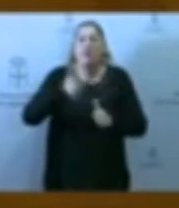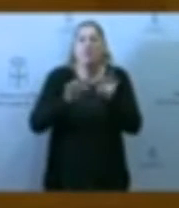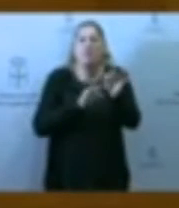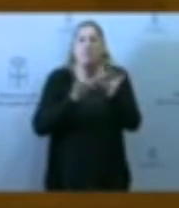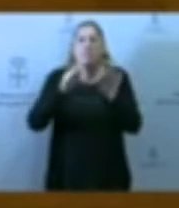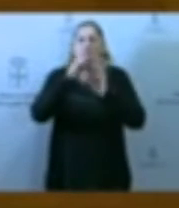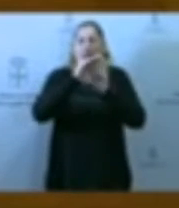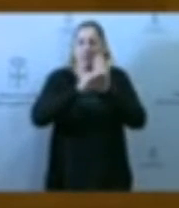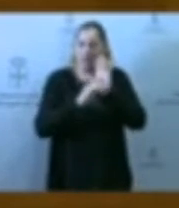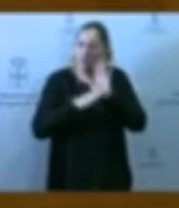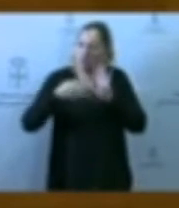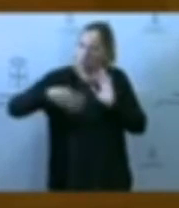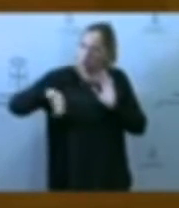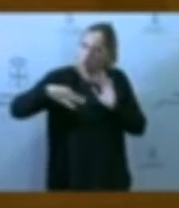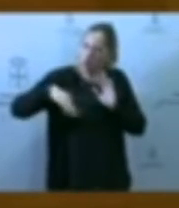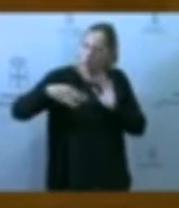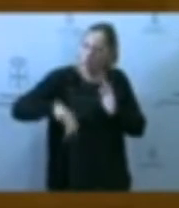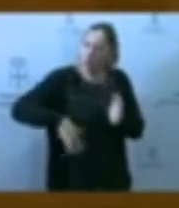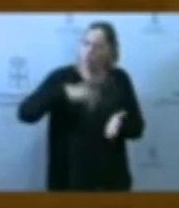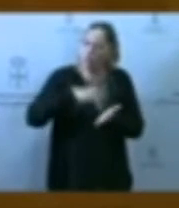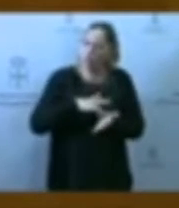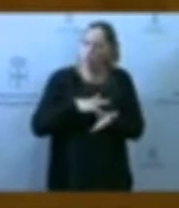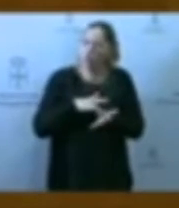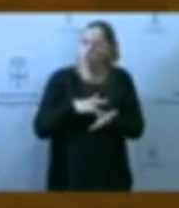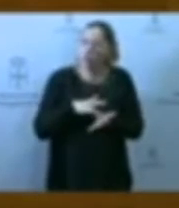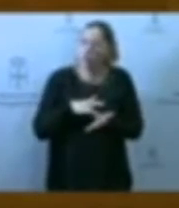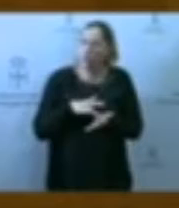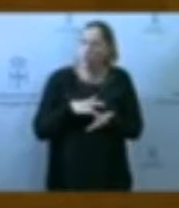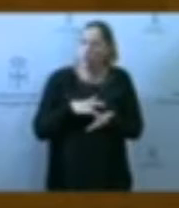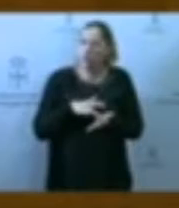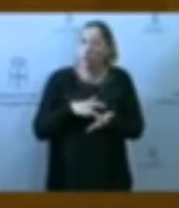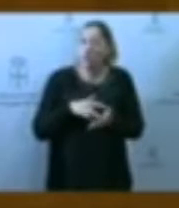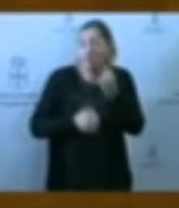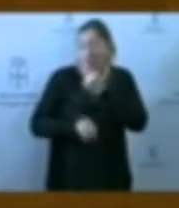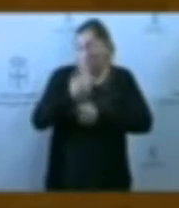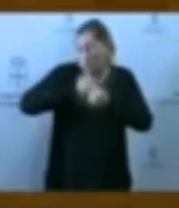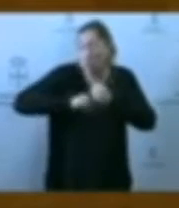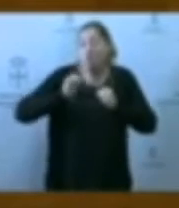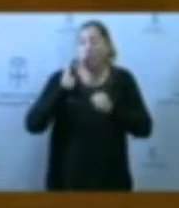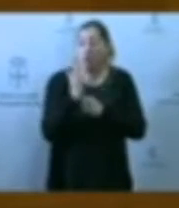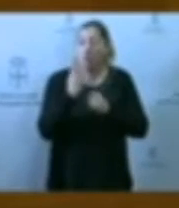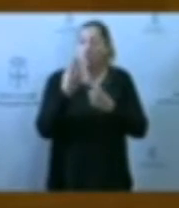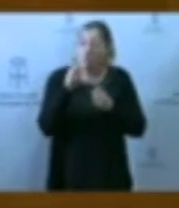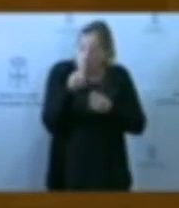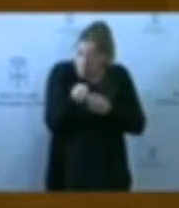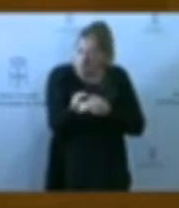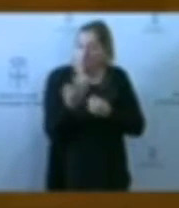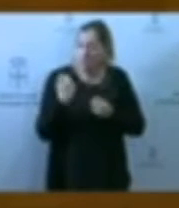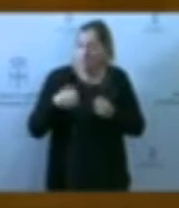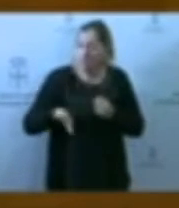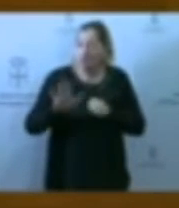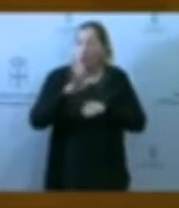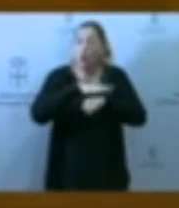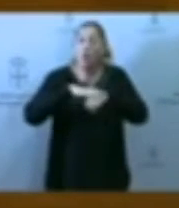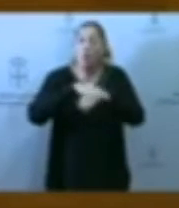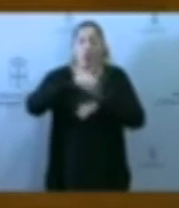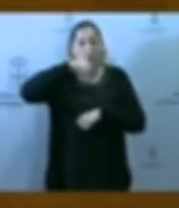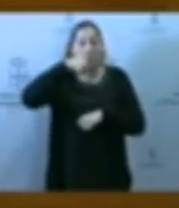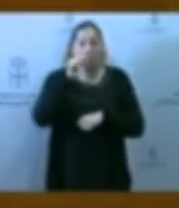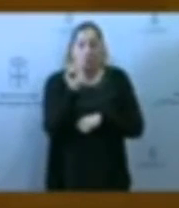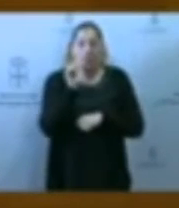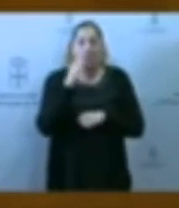este Gobierno, ¿eh?, que ataca directamente a nuestra maltrecha economía. Ya son varias. Parece que el Gobierno de Pedro Sánchez tiene una